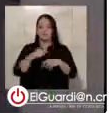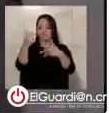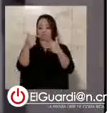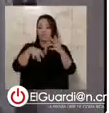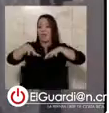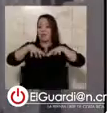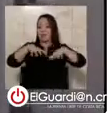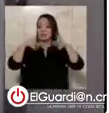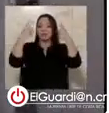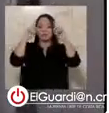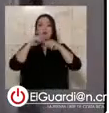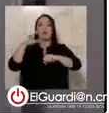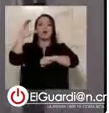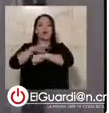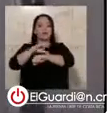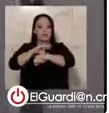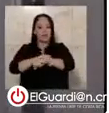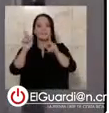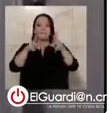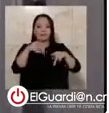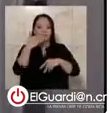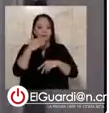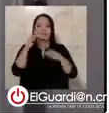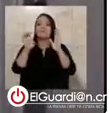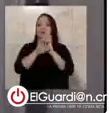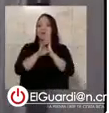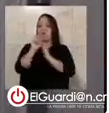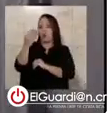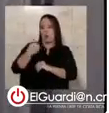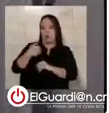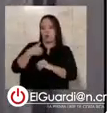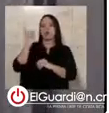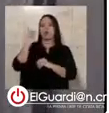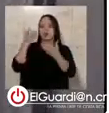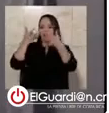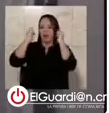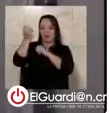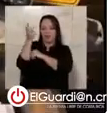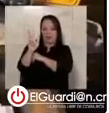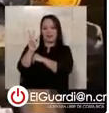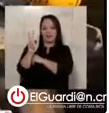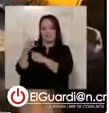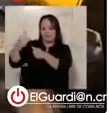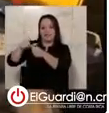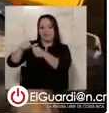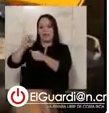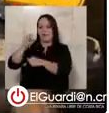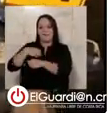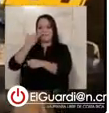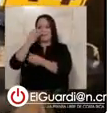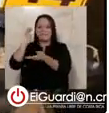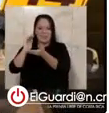la atención de importantes casos, como lo fue la captura de un sujeto en la línea 13, alias Manzanita, quien llevaba una vida